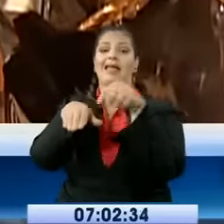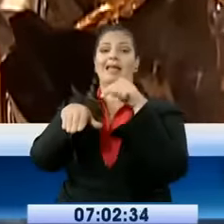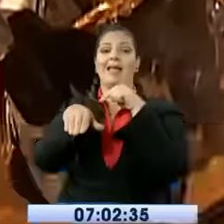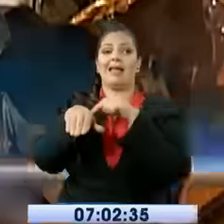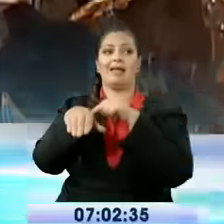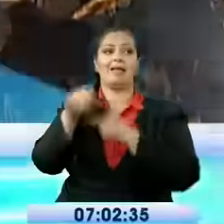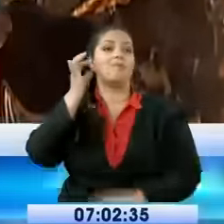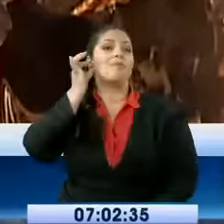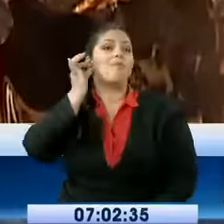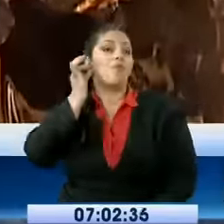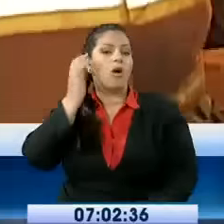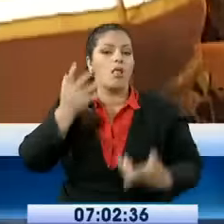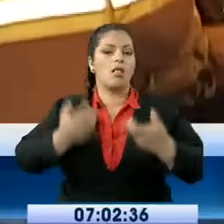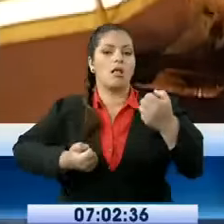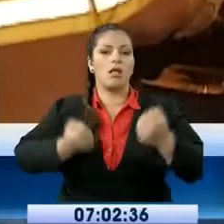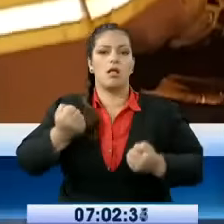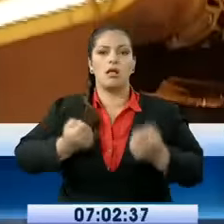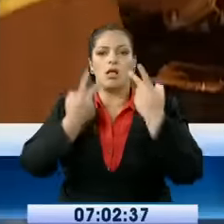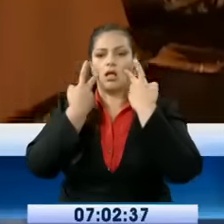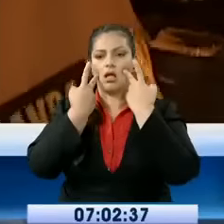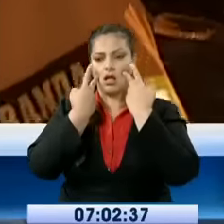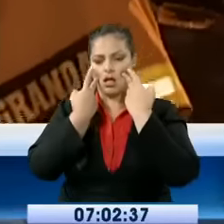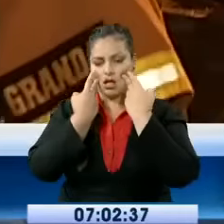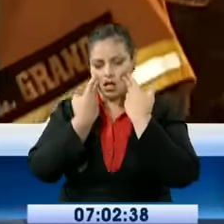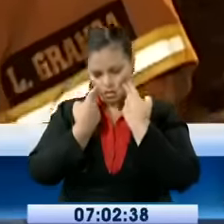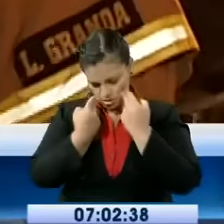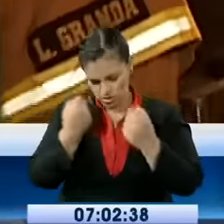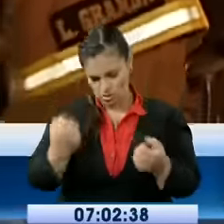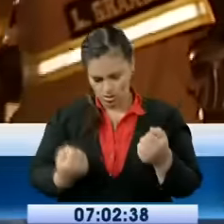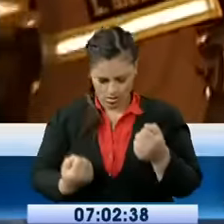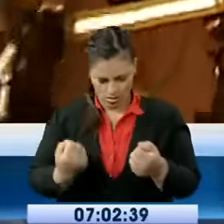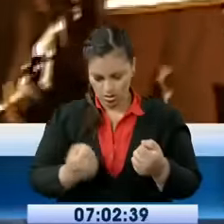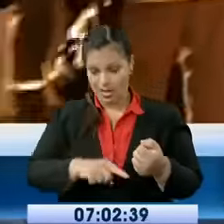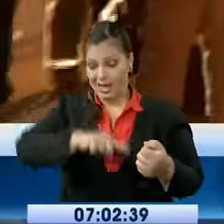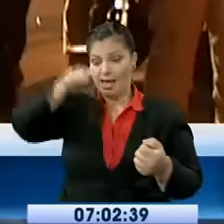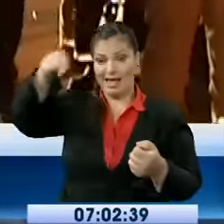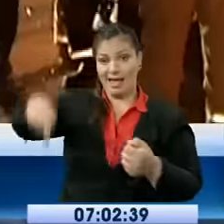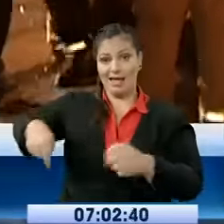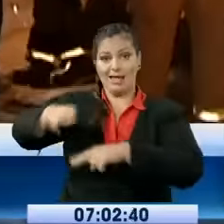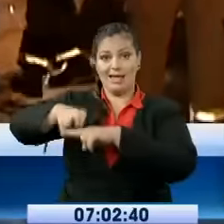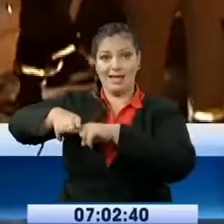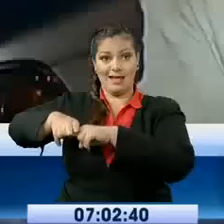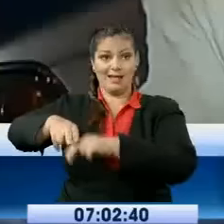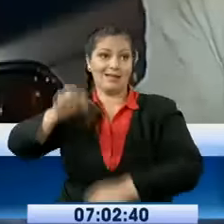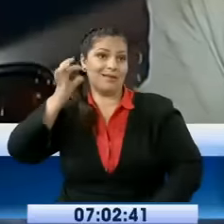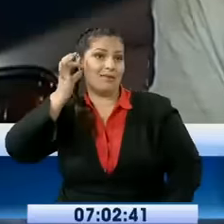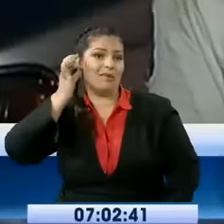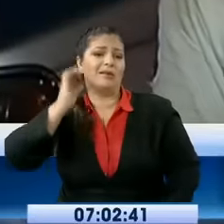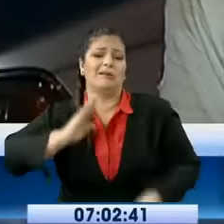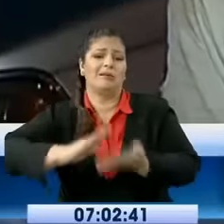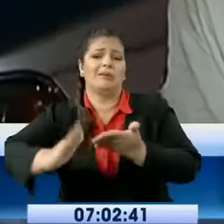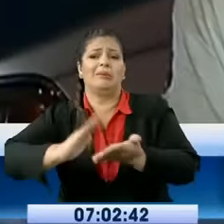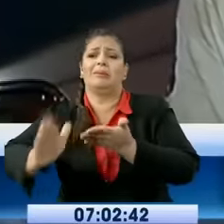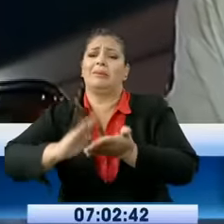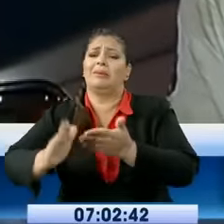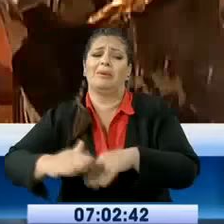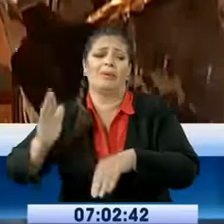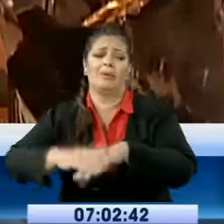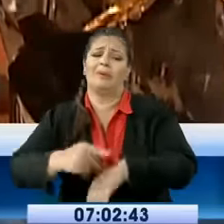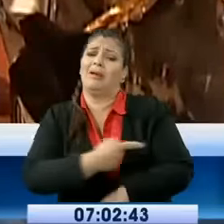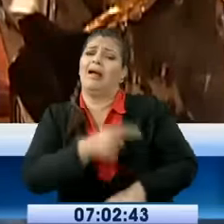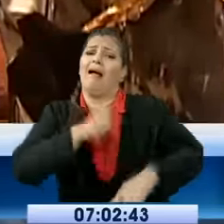se ha quedado dormida porque eso fue lo primero que dijo la chica. O sea, la que iba manejando fue lo primero que dijo, o sea que... pidiendo disculpas al chofer que se había quedado